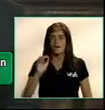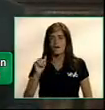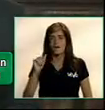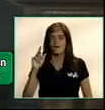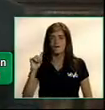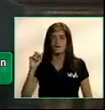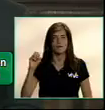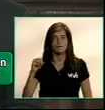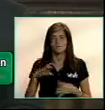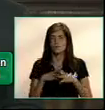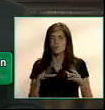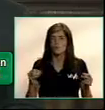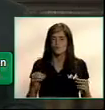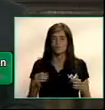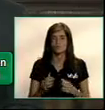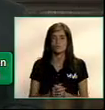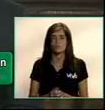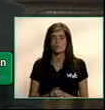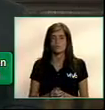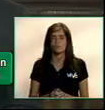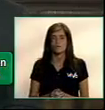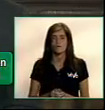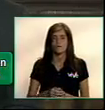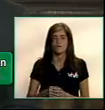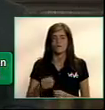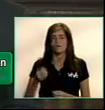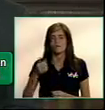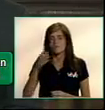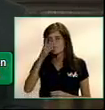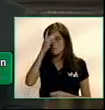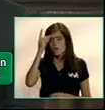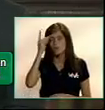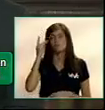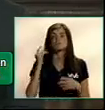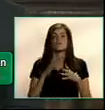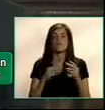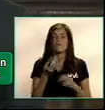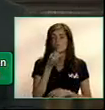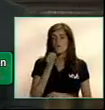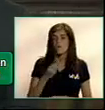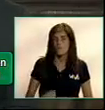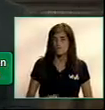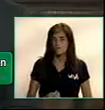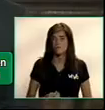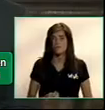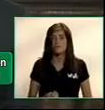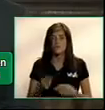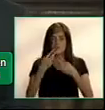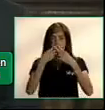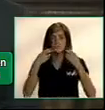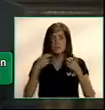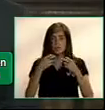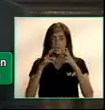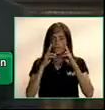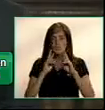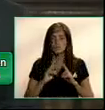todo, Blanco La Cruz, Diosdado, eran muchachos muy inocentes, muy puros de